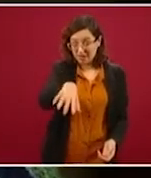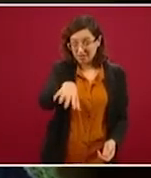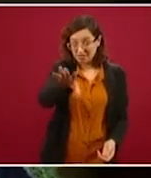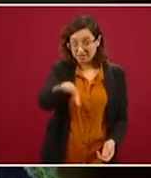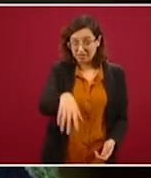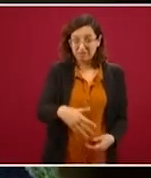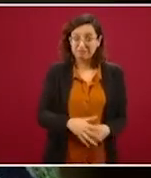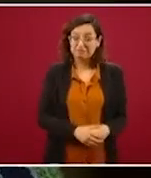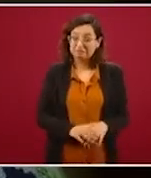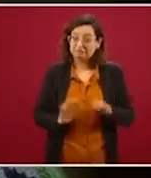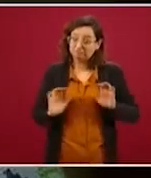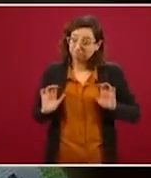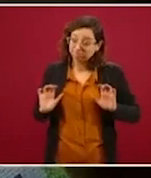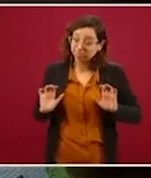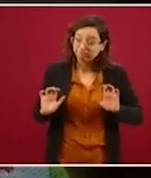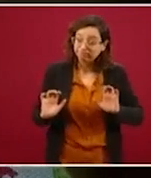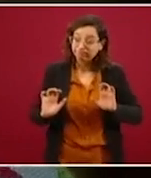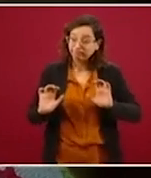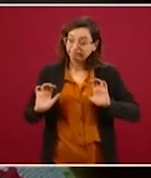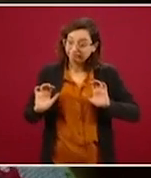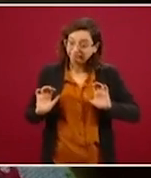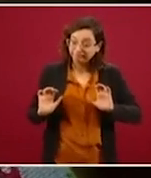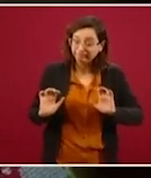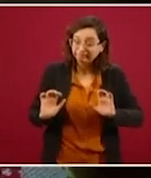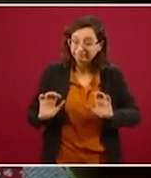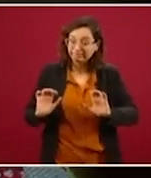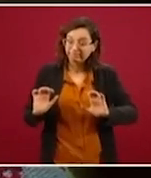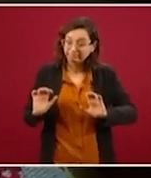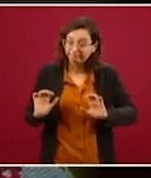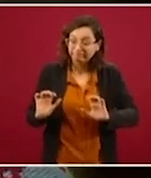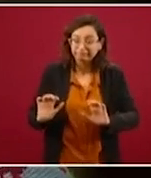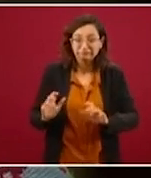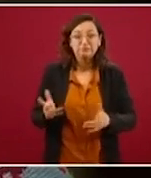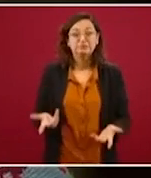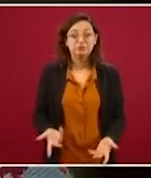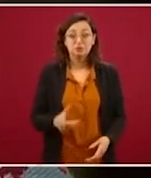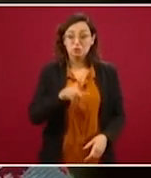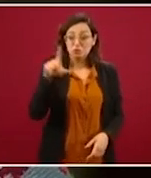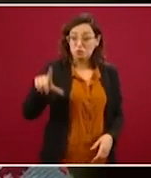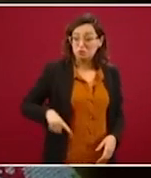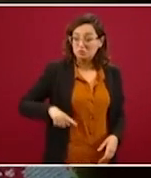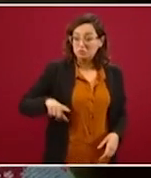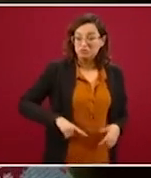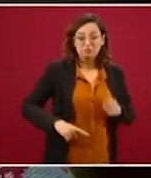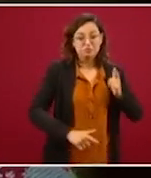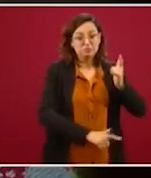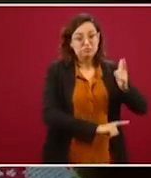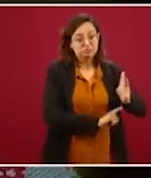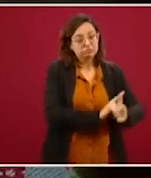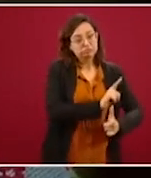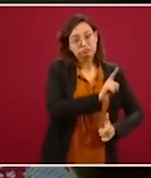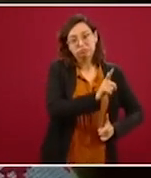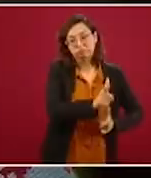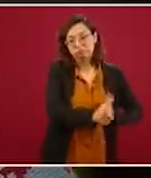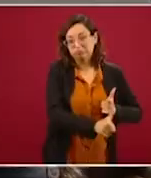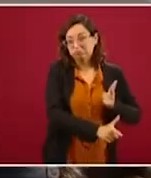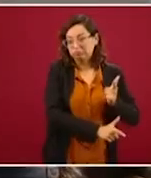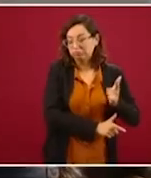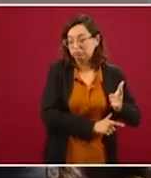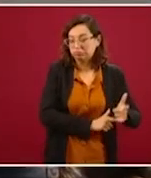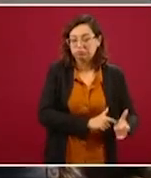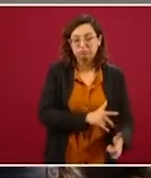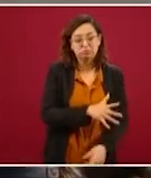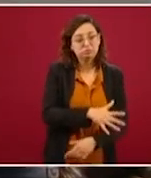¿Cómo cuesta hacer que camine el elefante reumático, mañoso, ¿no?